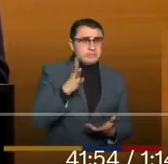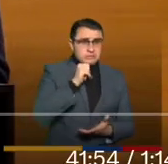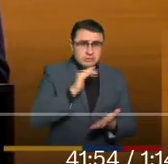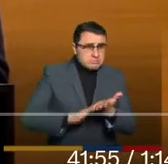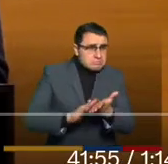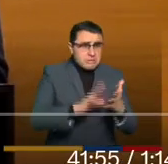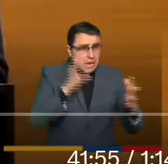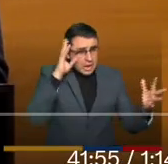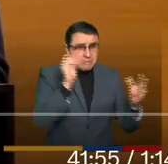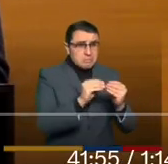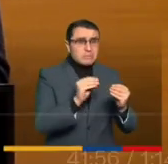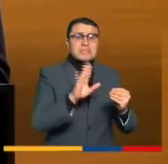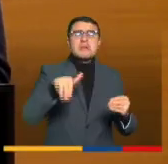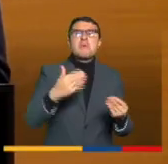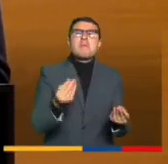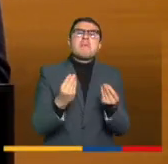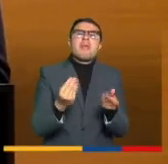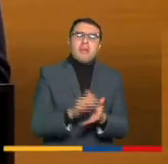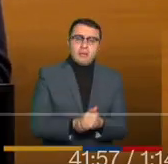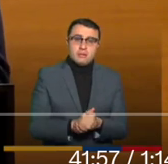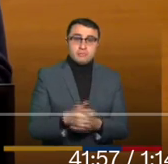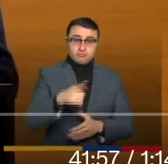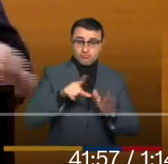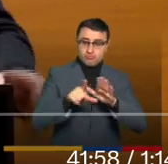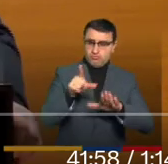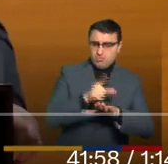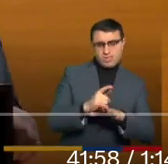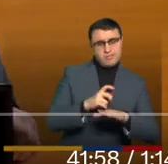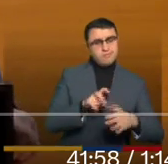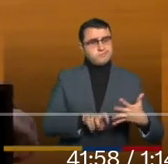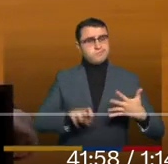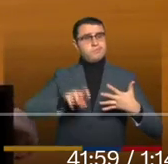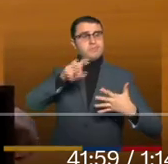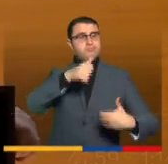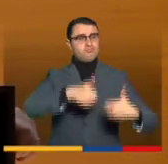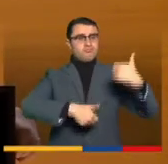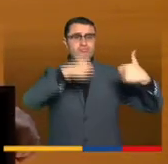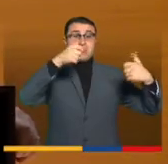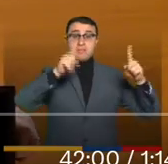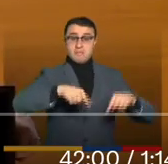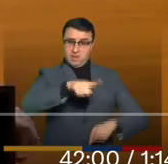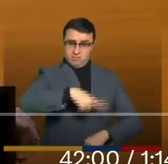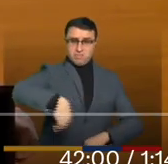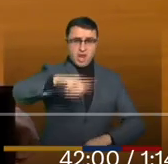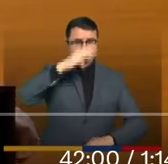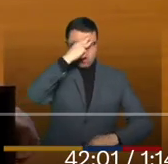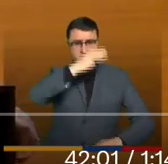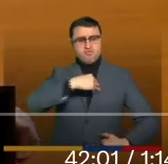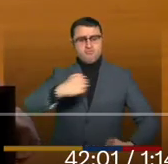unas jerarquías de poder, da unas magnitudes militares y por tanto de